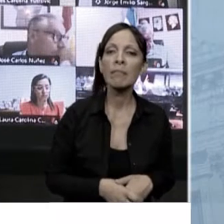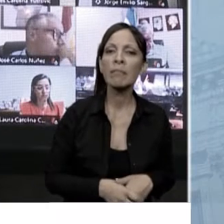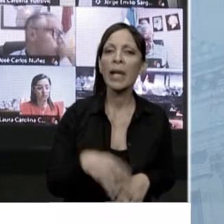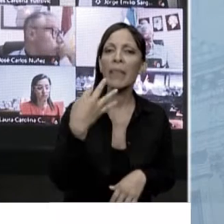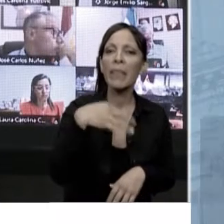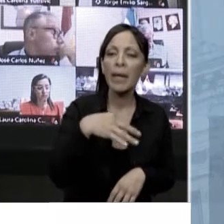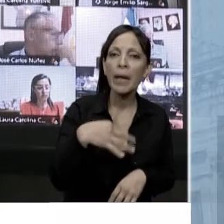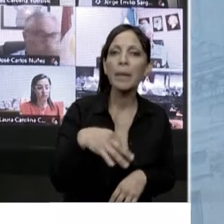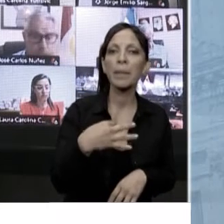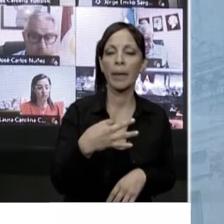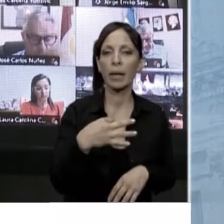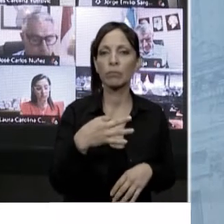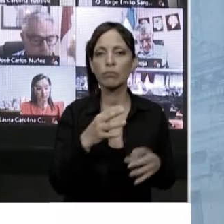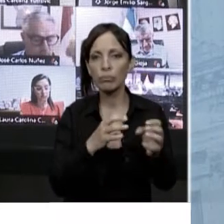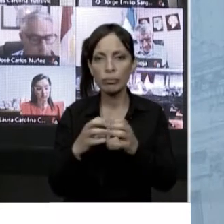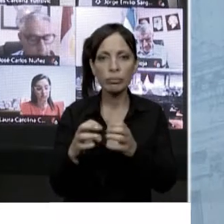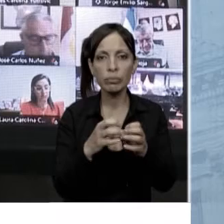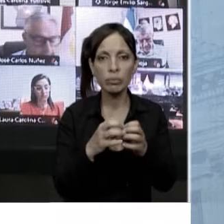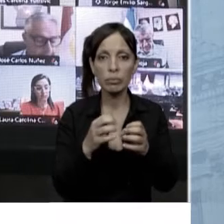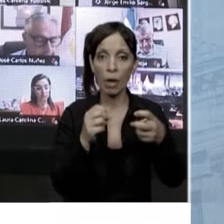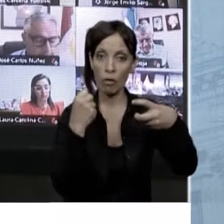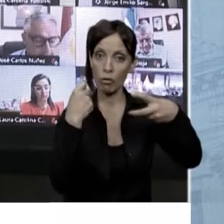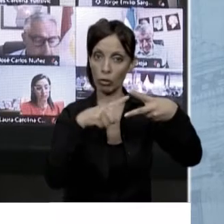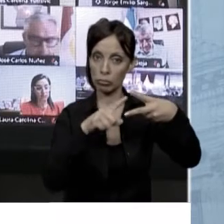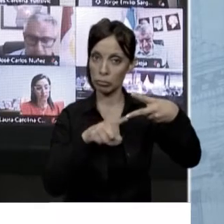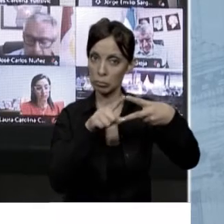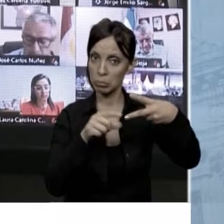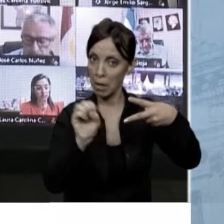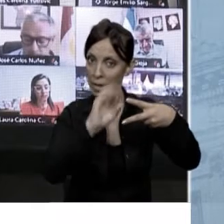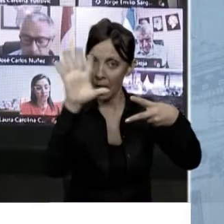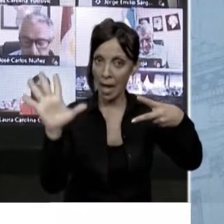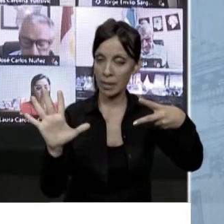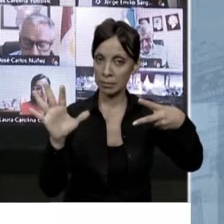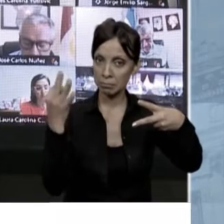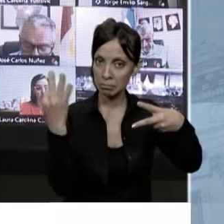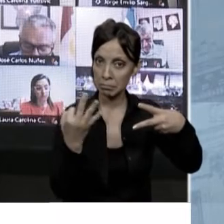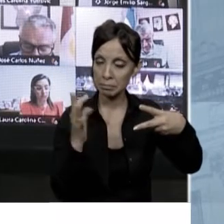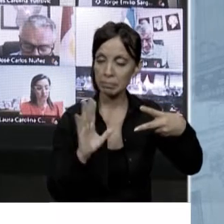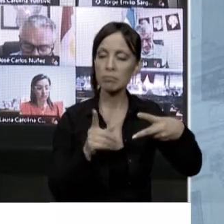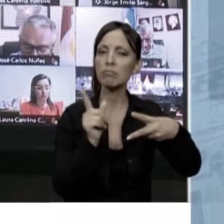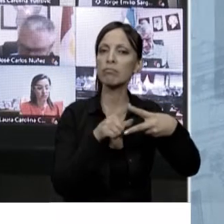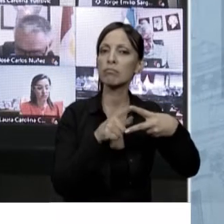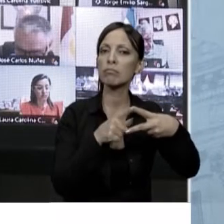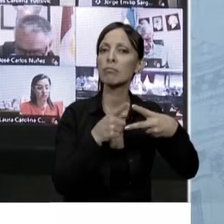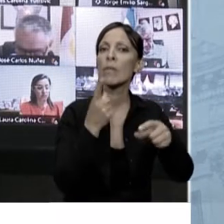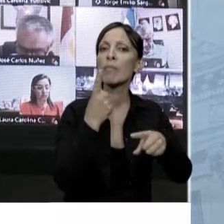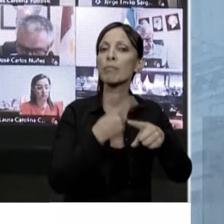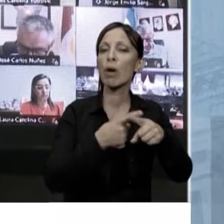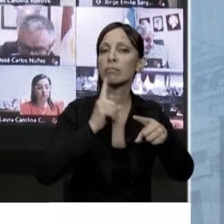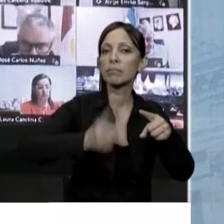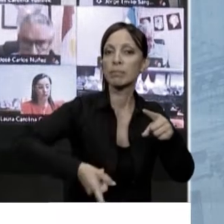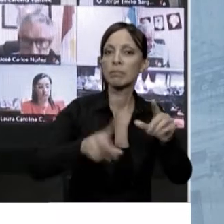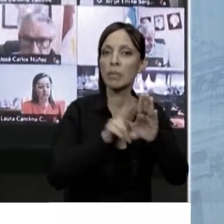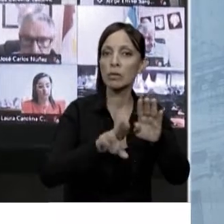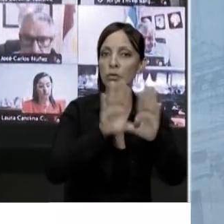se realizarán y establece dos opciones claras, taxativas, por resolución de la Cámara